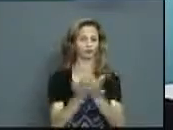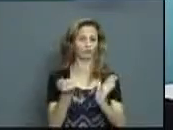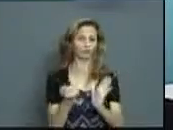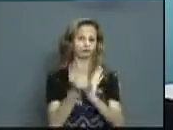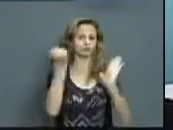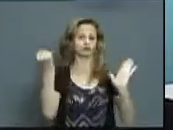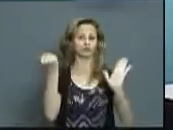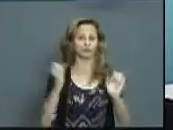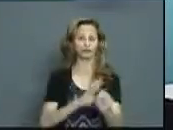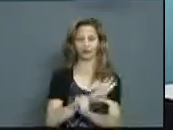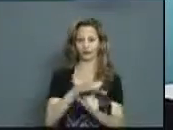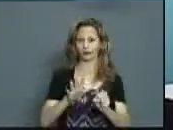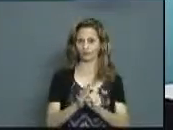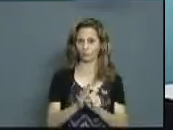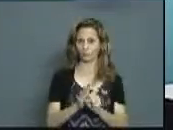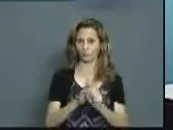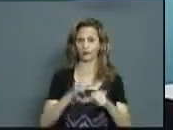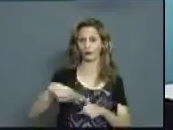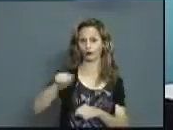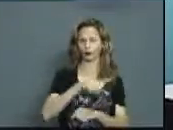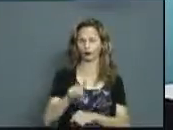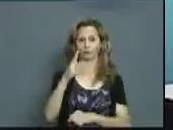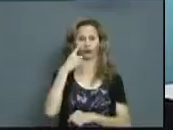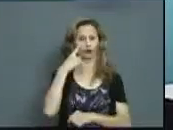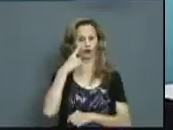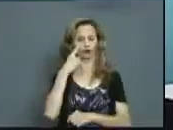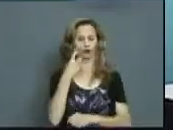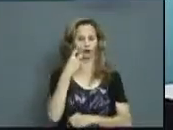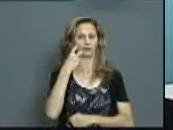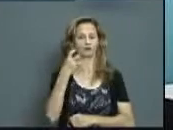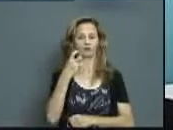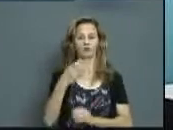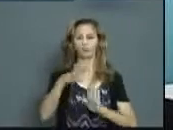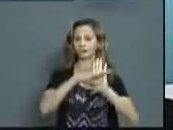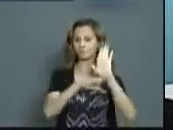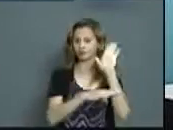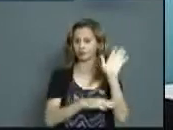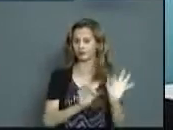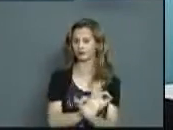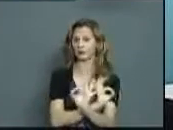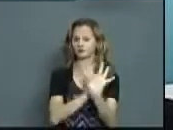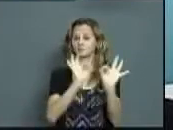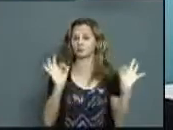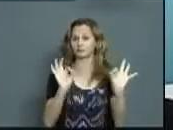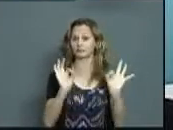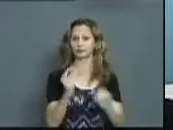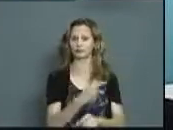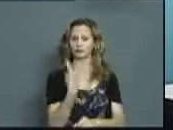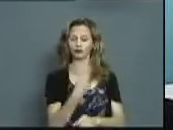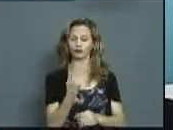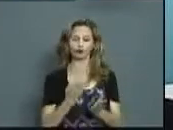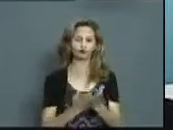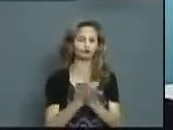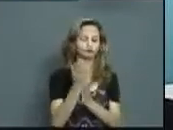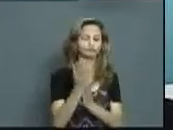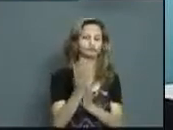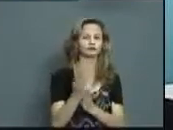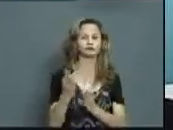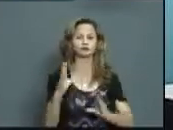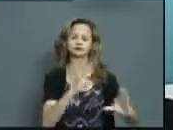a la COVID-19 que usted necesita conocer. Emisión especial donde seguiremos hablando de vacunación en